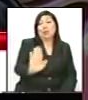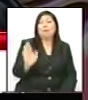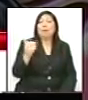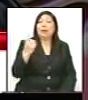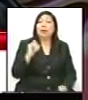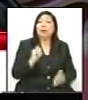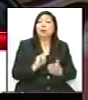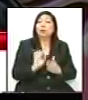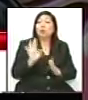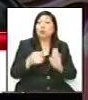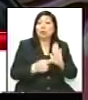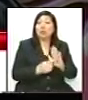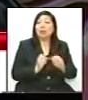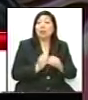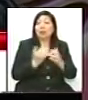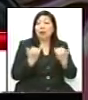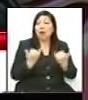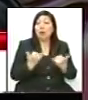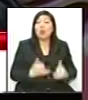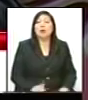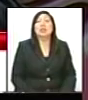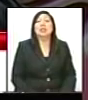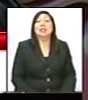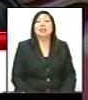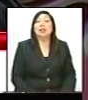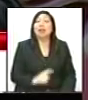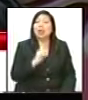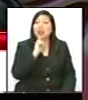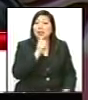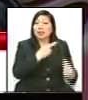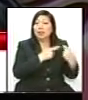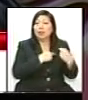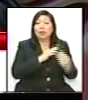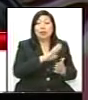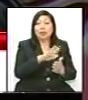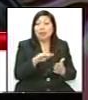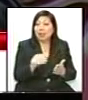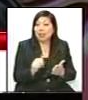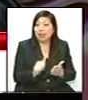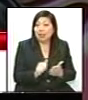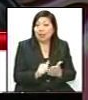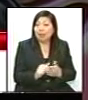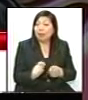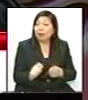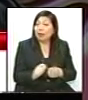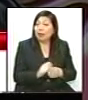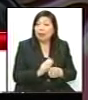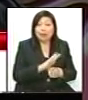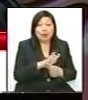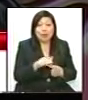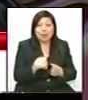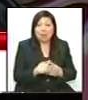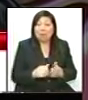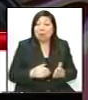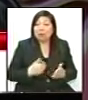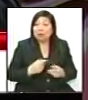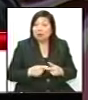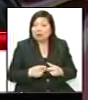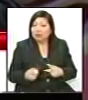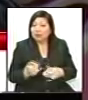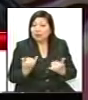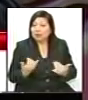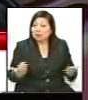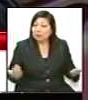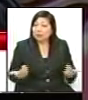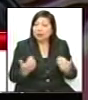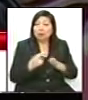también por su presencia el día de hoy. Yo creo que es un compromiso de todos, es una tarea de todos de poder sacar, sobre todo,